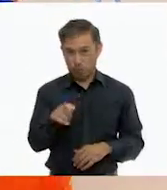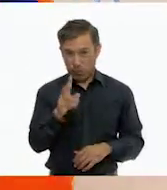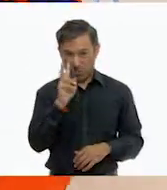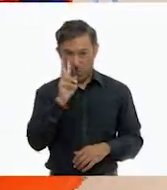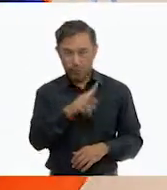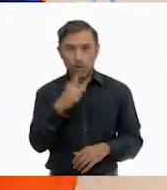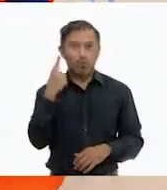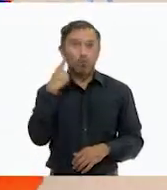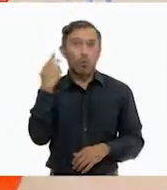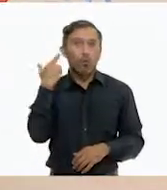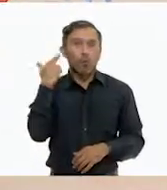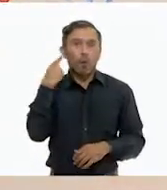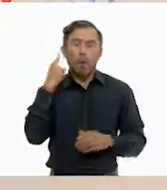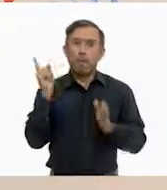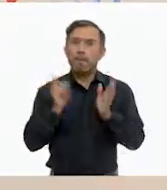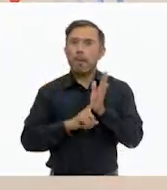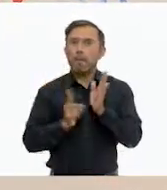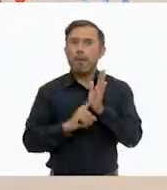sirena,